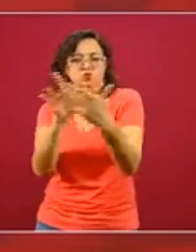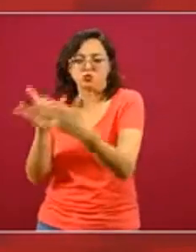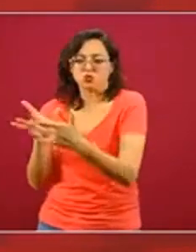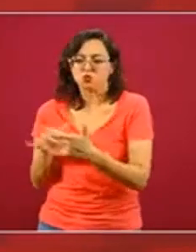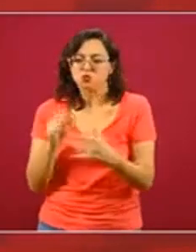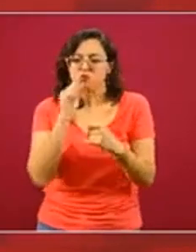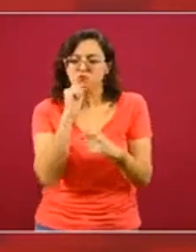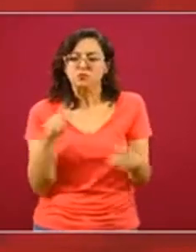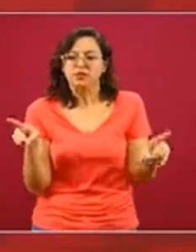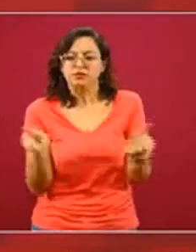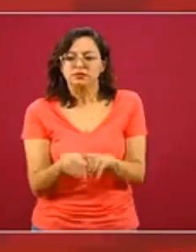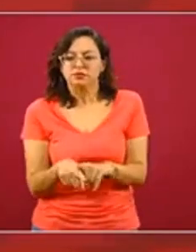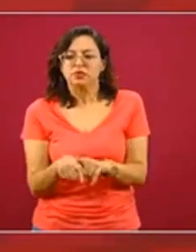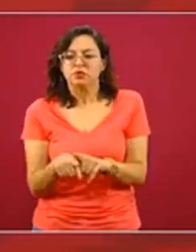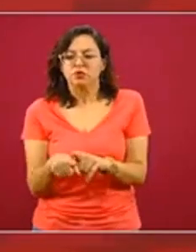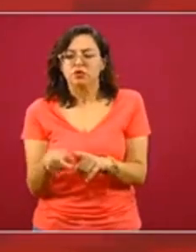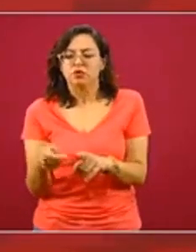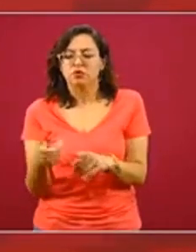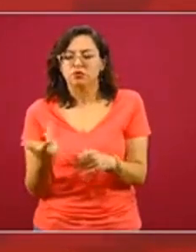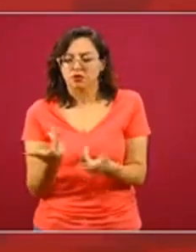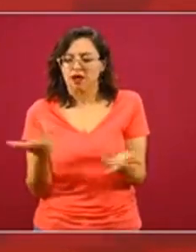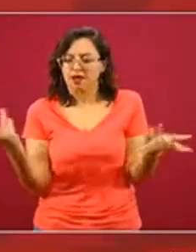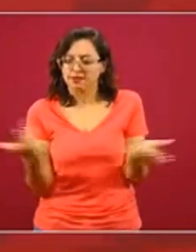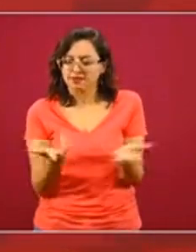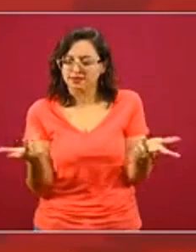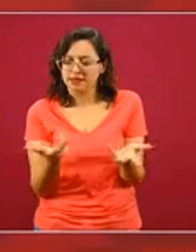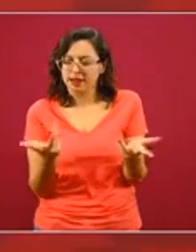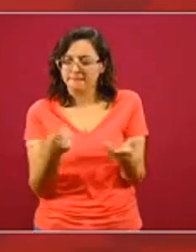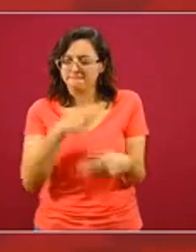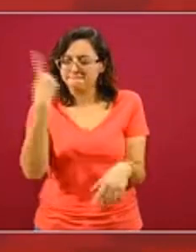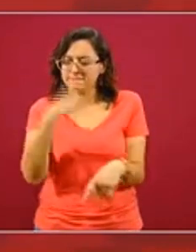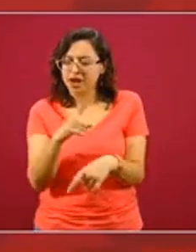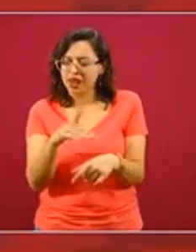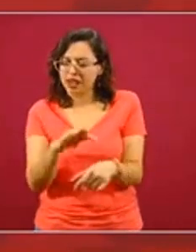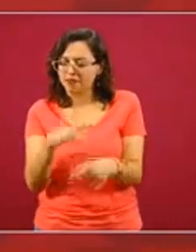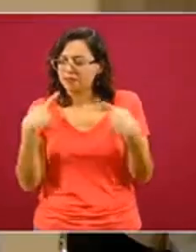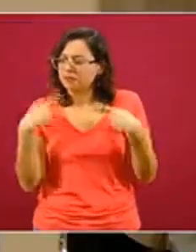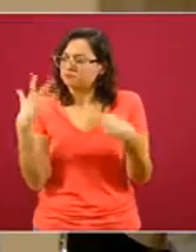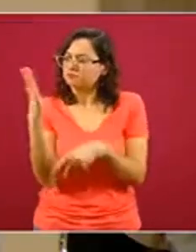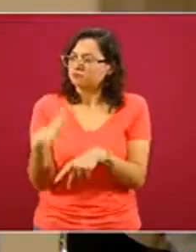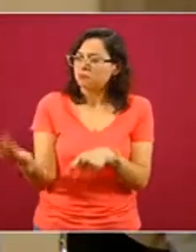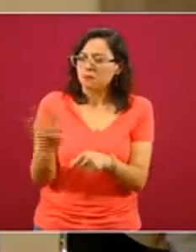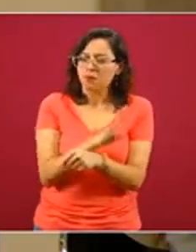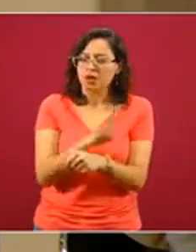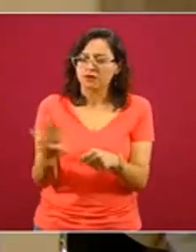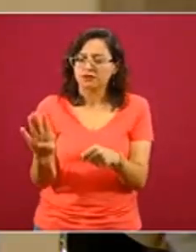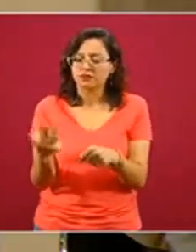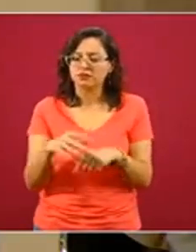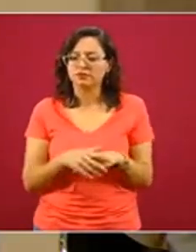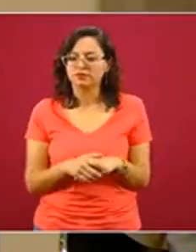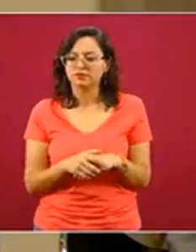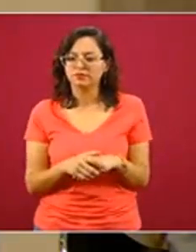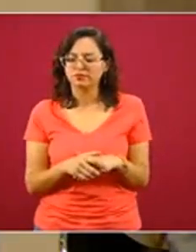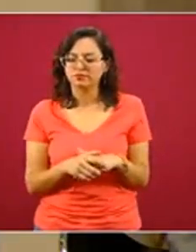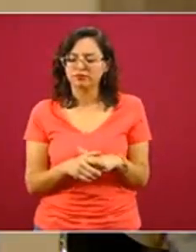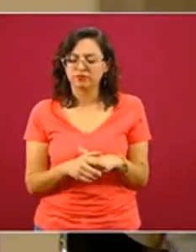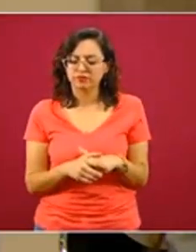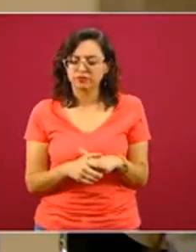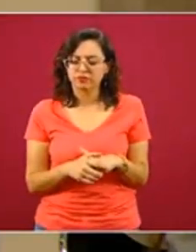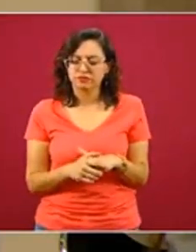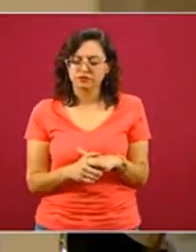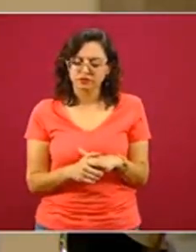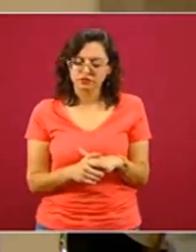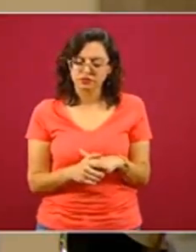sentido pragmático de aplicación para el beneficio social. El repertorio